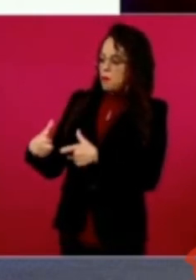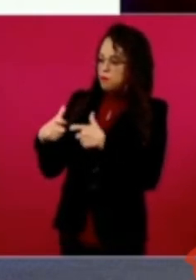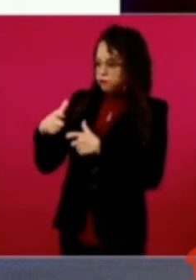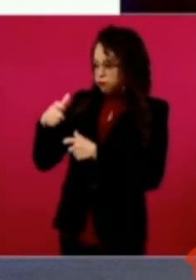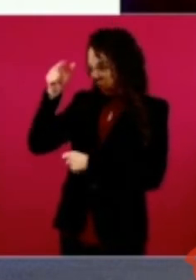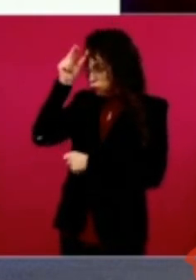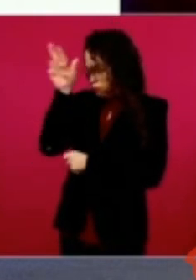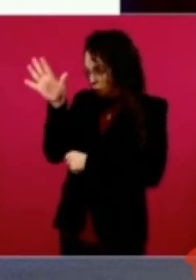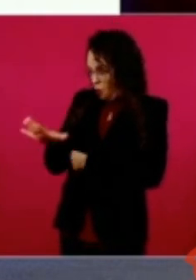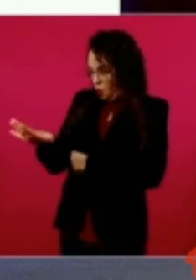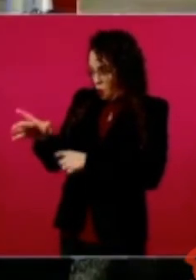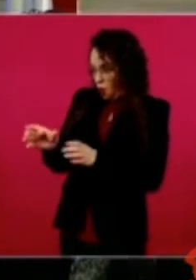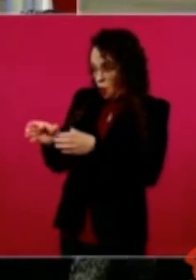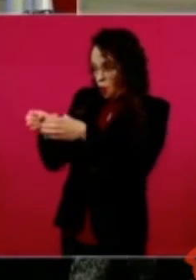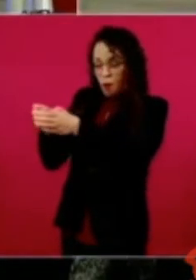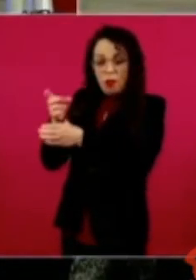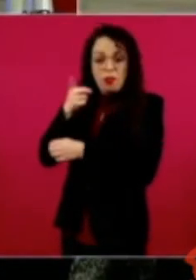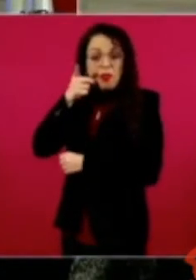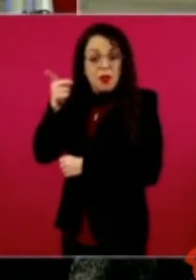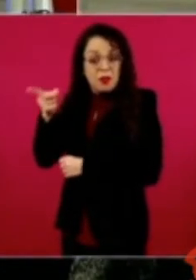leyes.